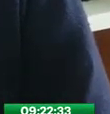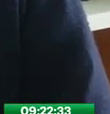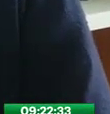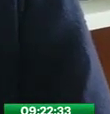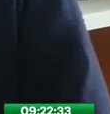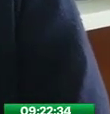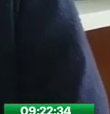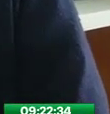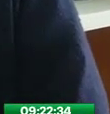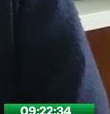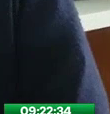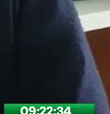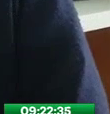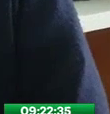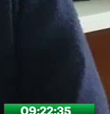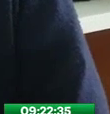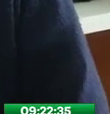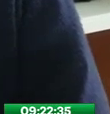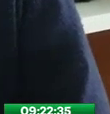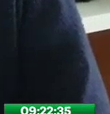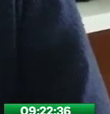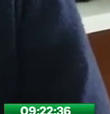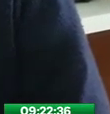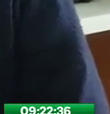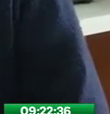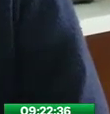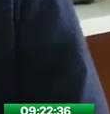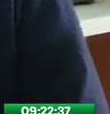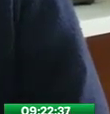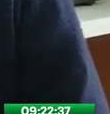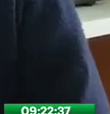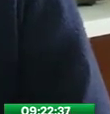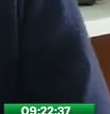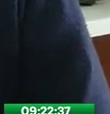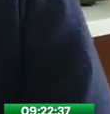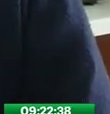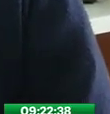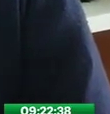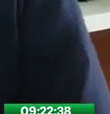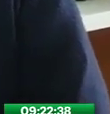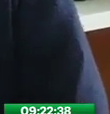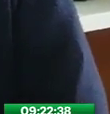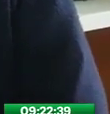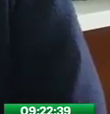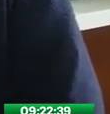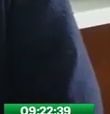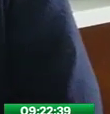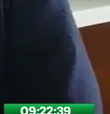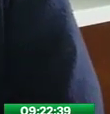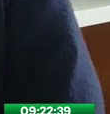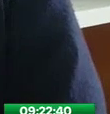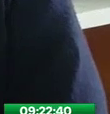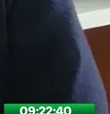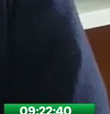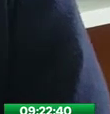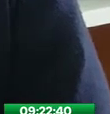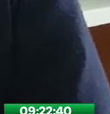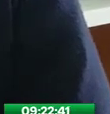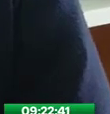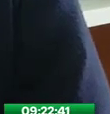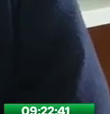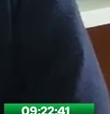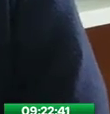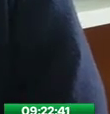porque tenemos equipos desde los inicios de la radio del año 1967 hasta la actualidad pues tenemos un